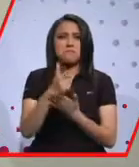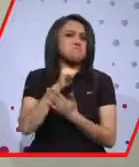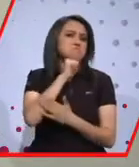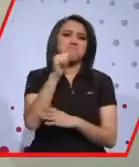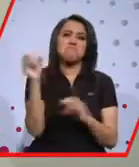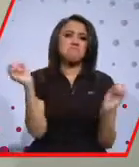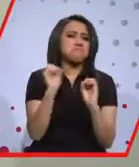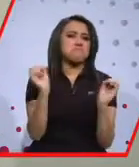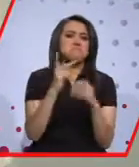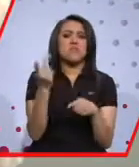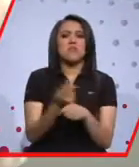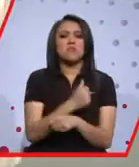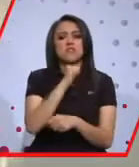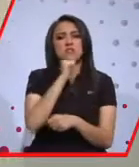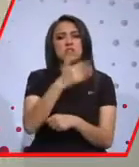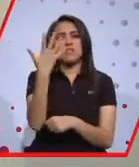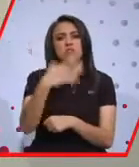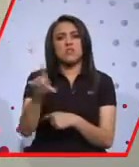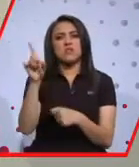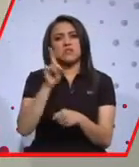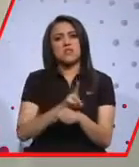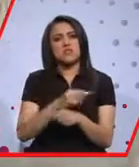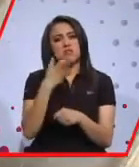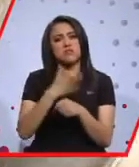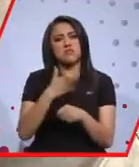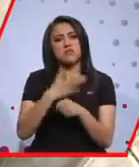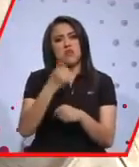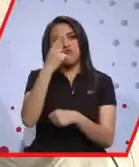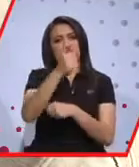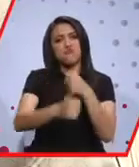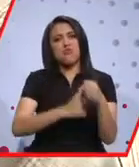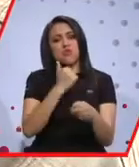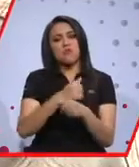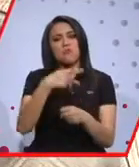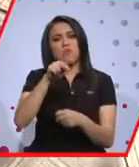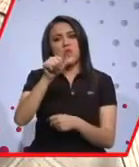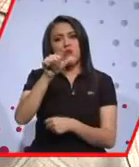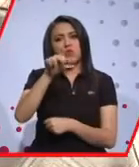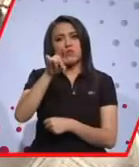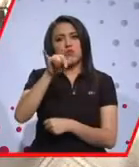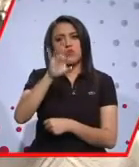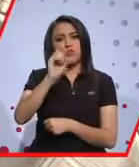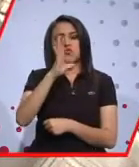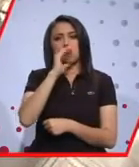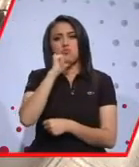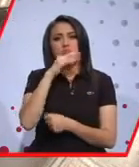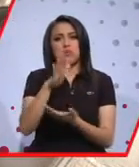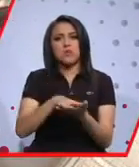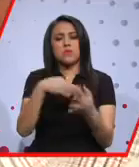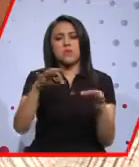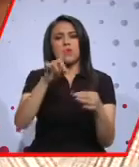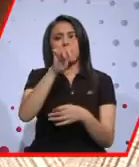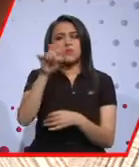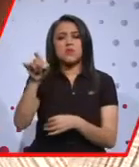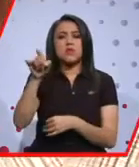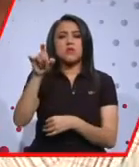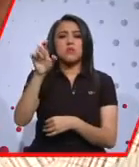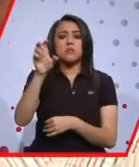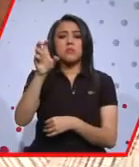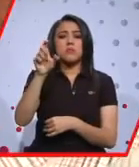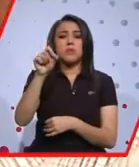esos diez días del principio ya rebasaron el año sin que don antonio pueda tener entre sus manos los 129 mil